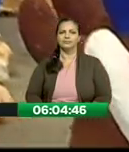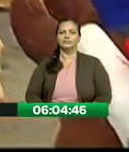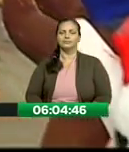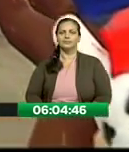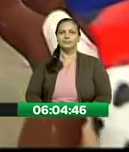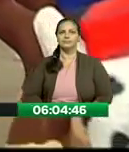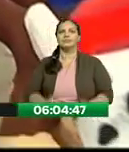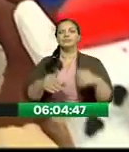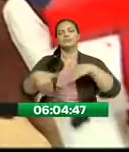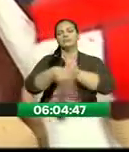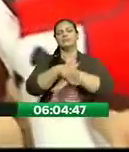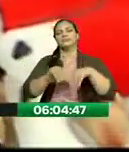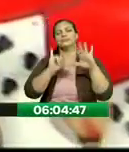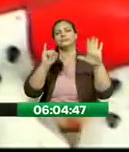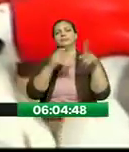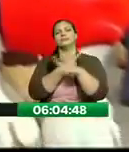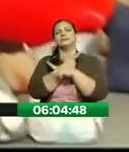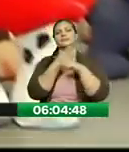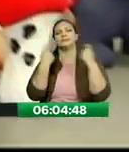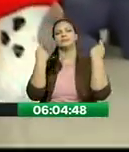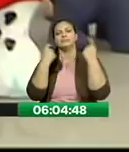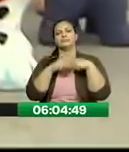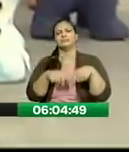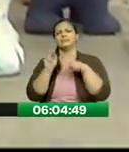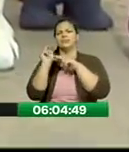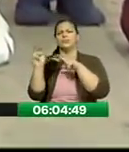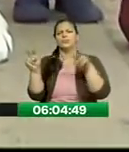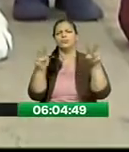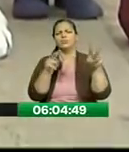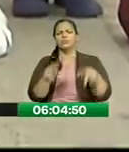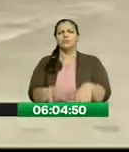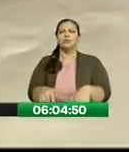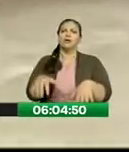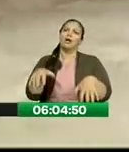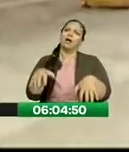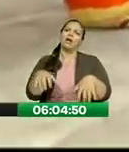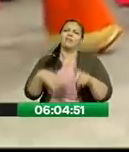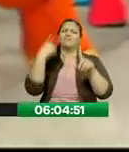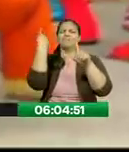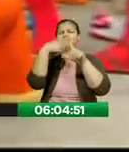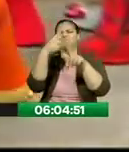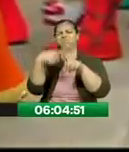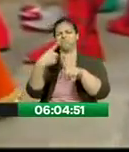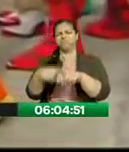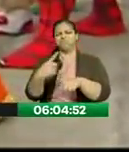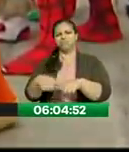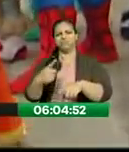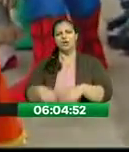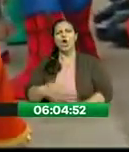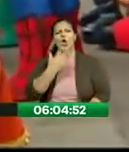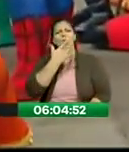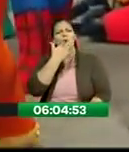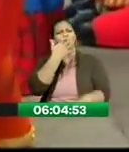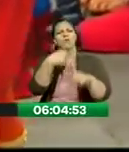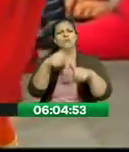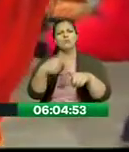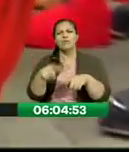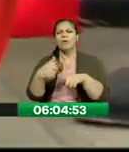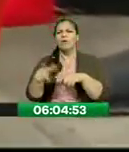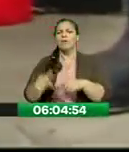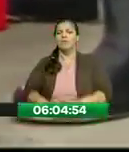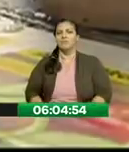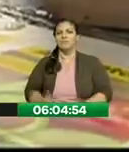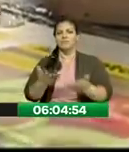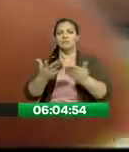Son diversas las formas, los colores y hasta las texturas. Son los monigotes popularmente conocidos como año